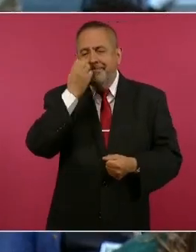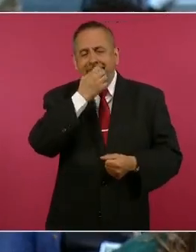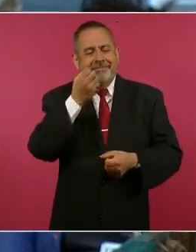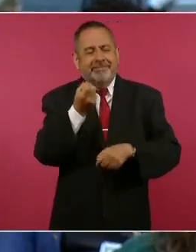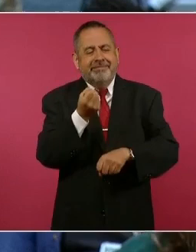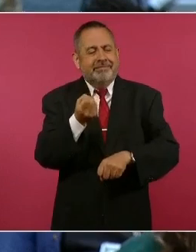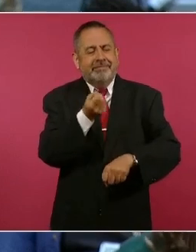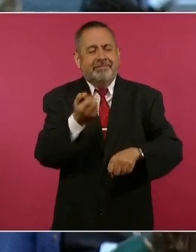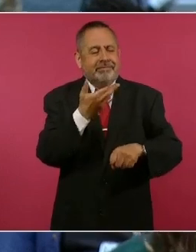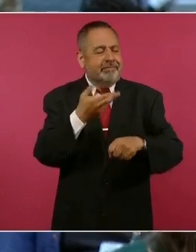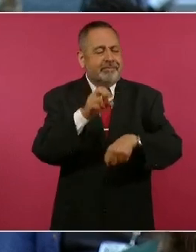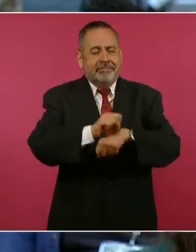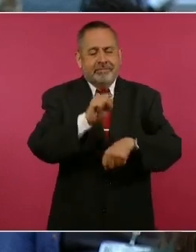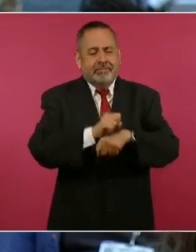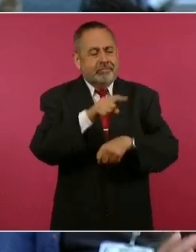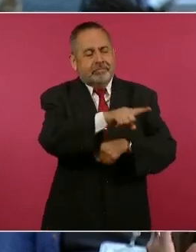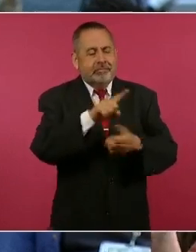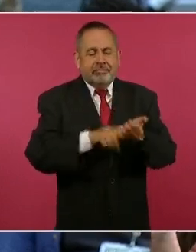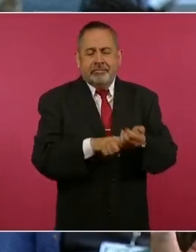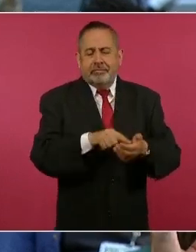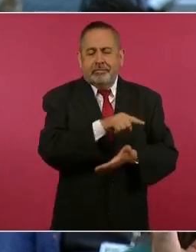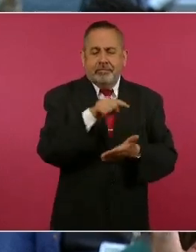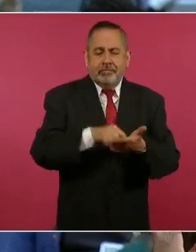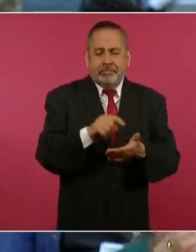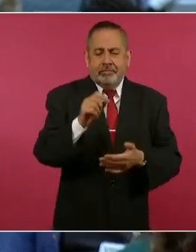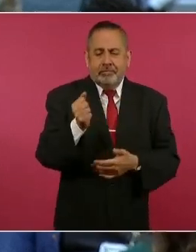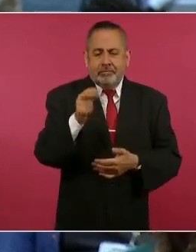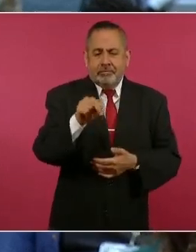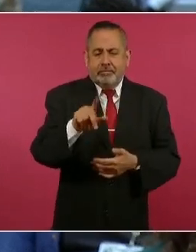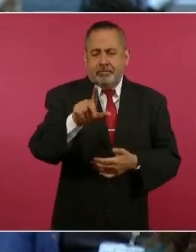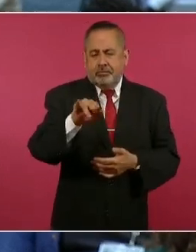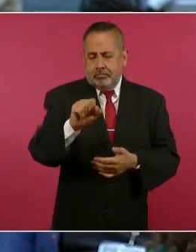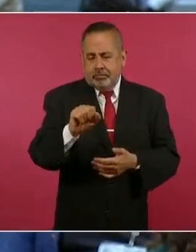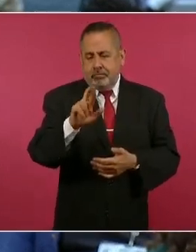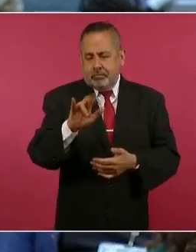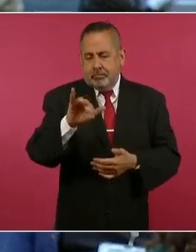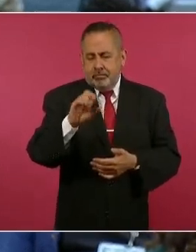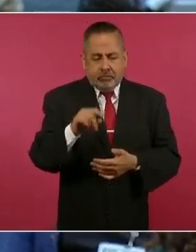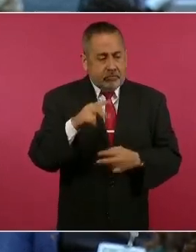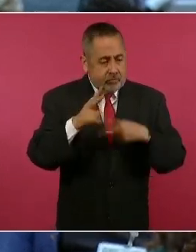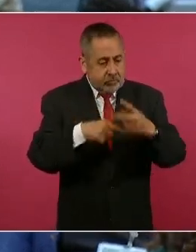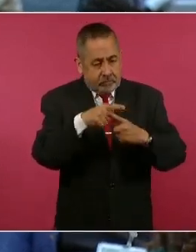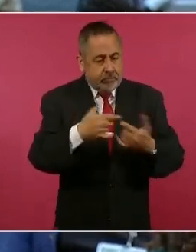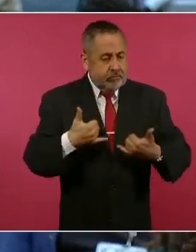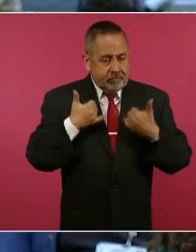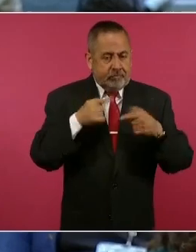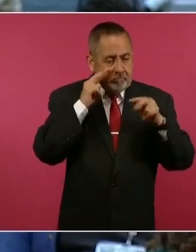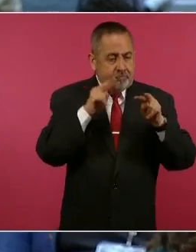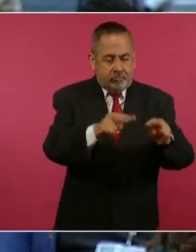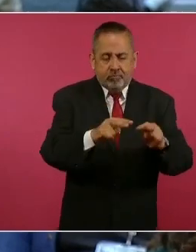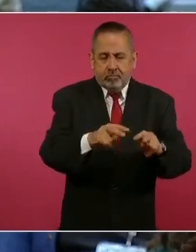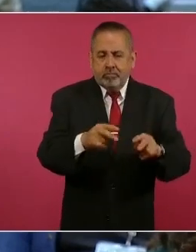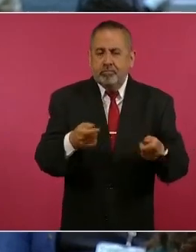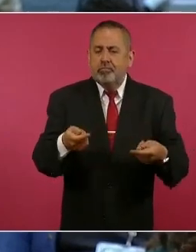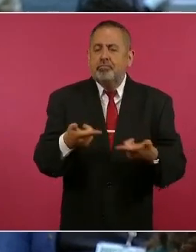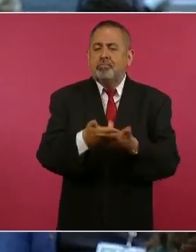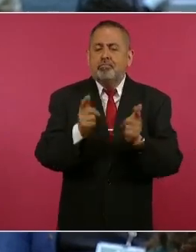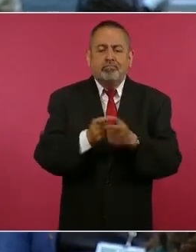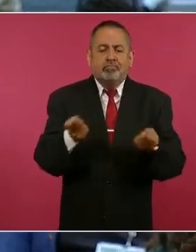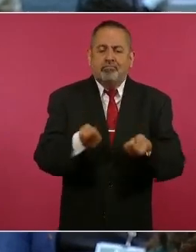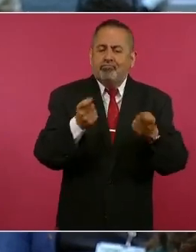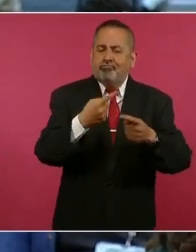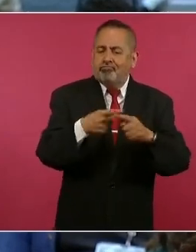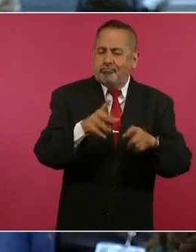secundaria Miguel Hidalgo y Costilla de San Luis Río Colorado. De hecho, yo voy mañana a San Luis, los voy a ver a los muchachos, y el asunto es que ya el